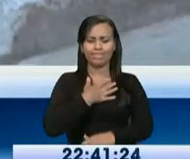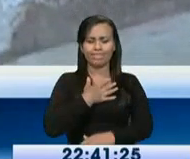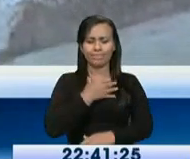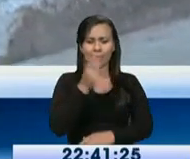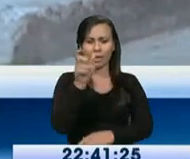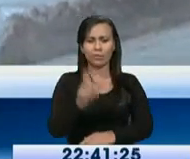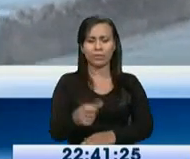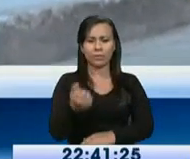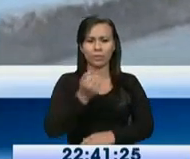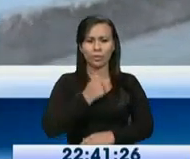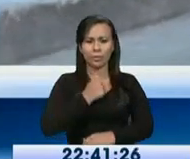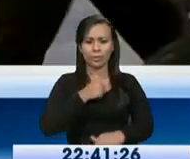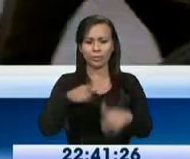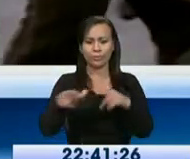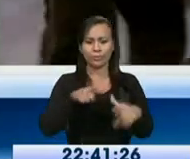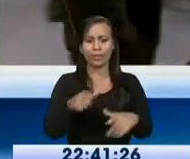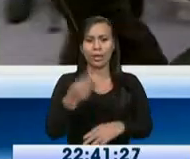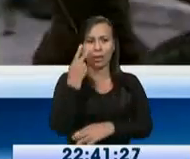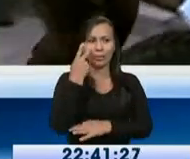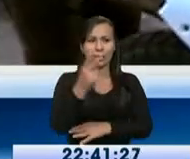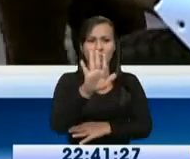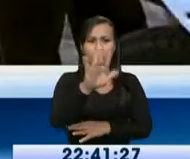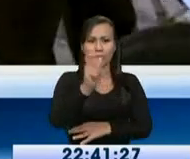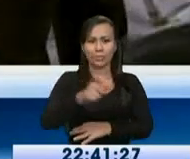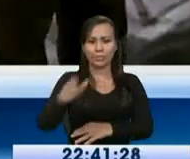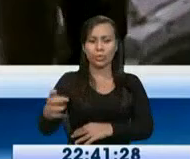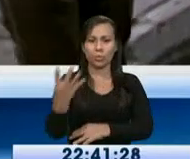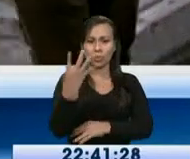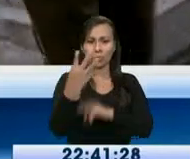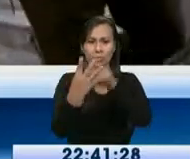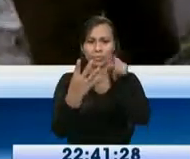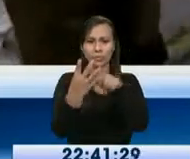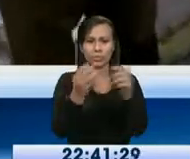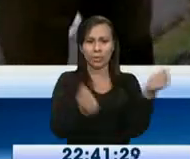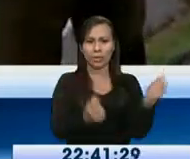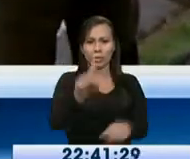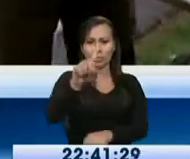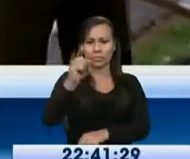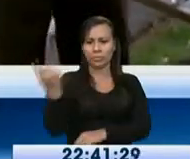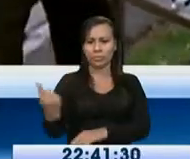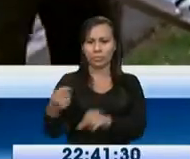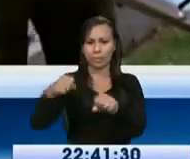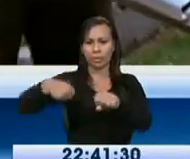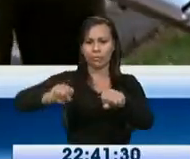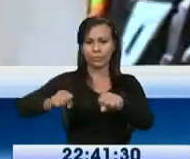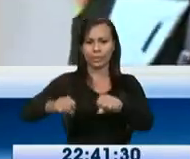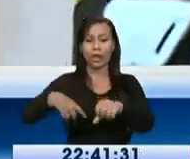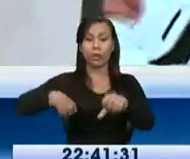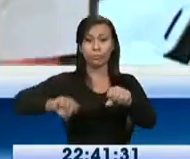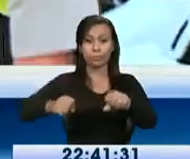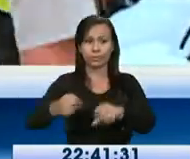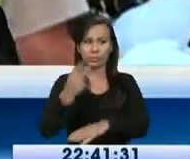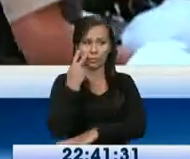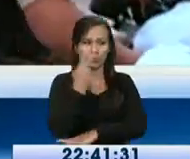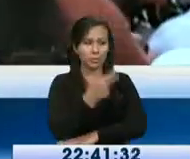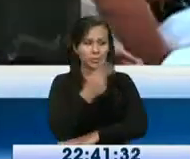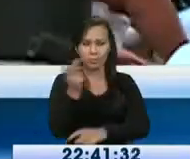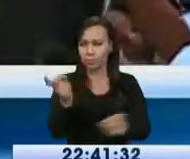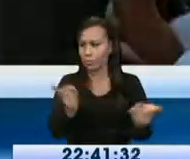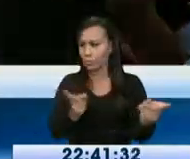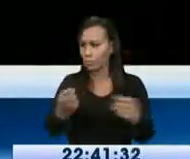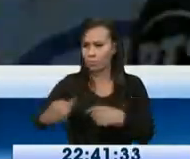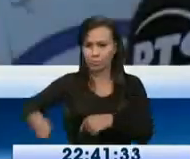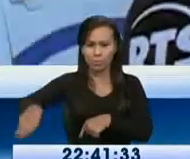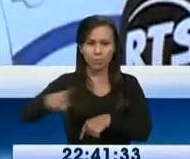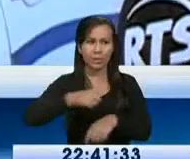los testigos, lograron ver a 5 sujetos, 4 en el vehículo y 1 en la motocicleta. Este aparentemente era el encargado de dar